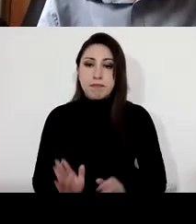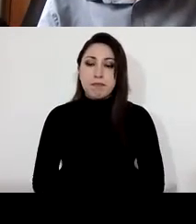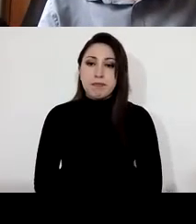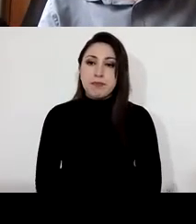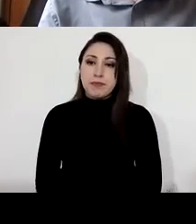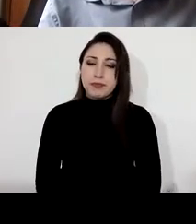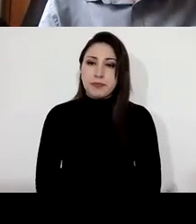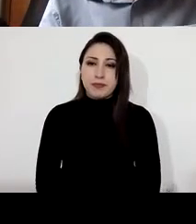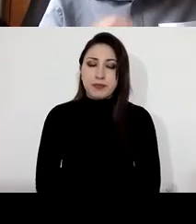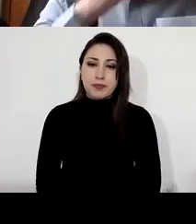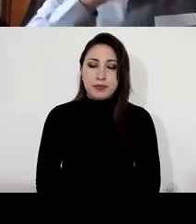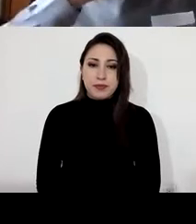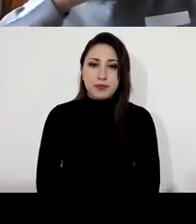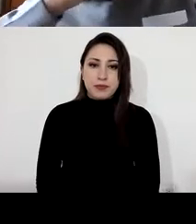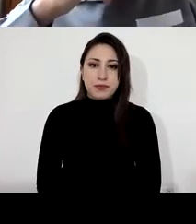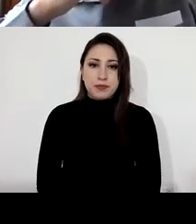órdenes.